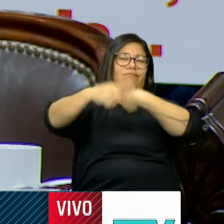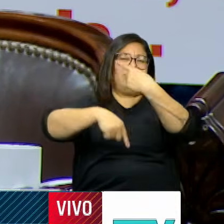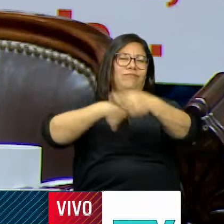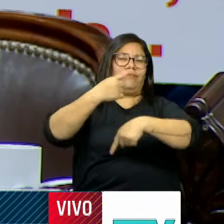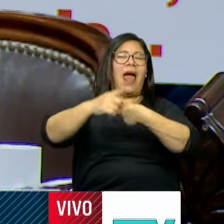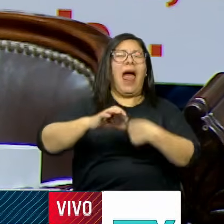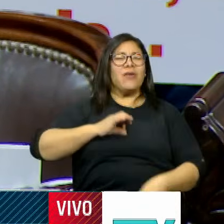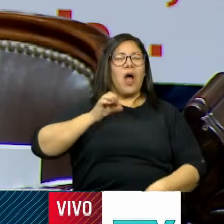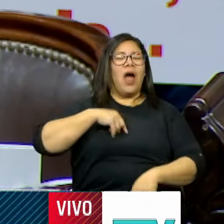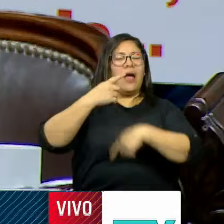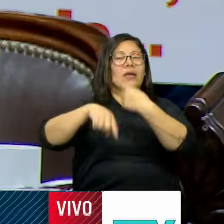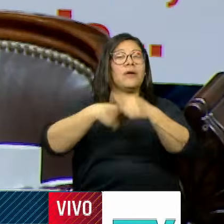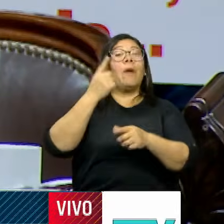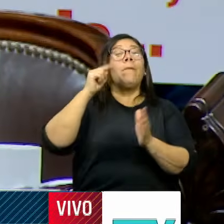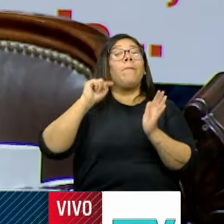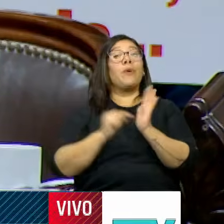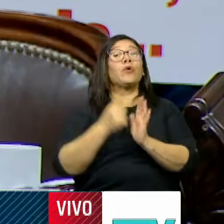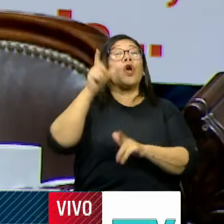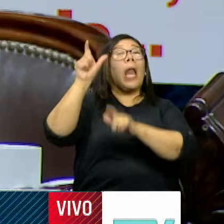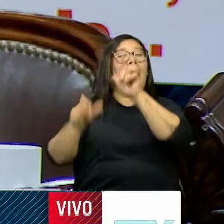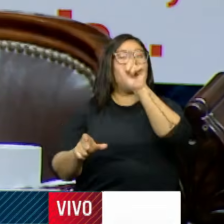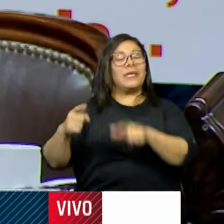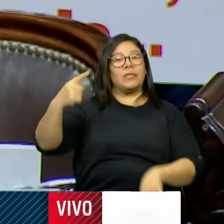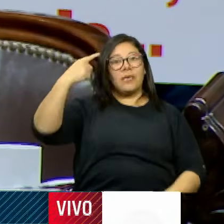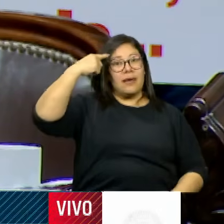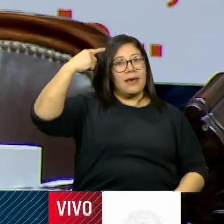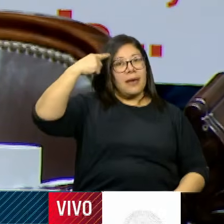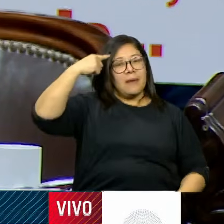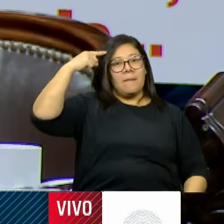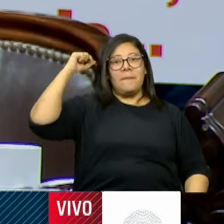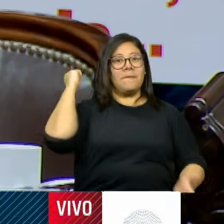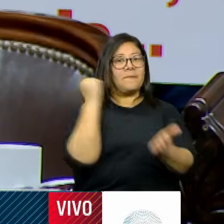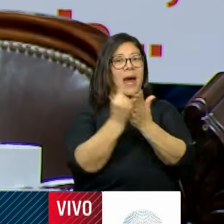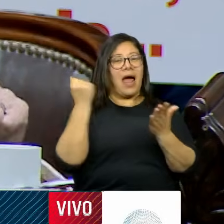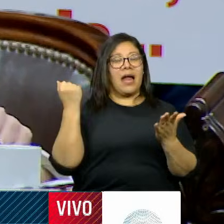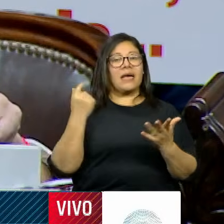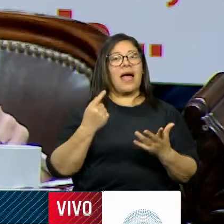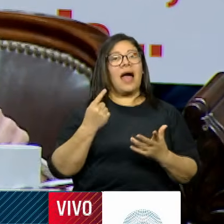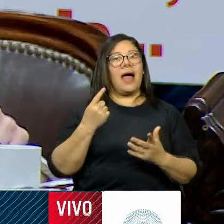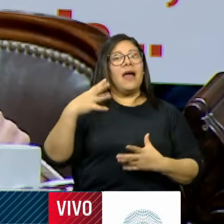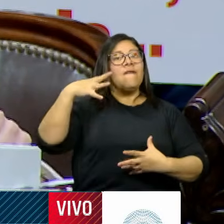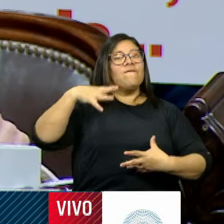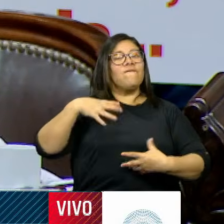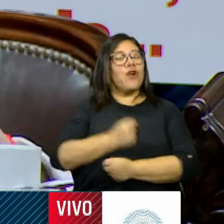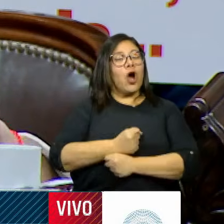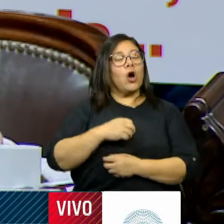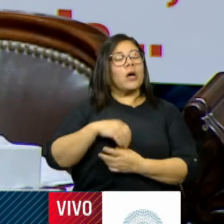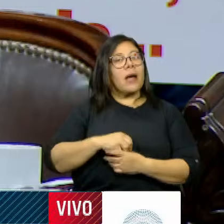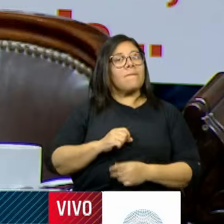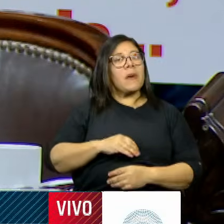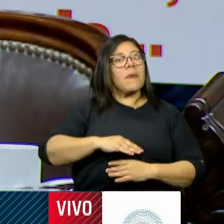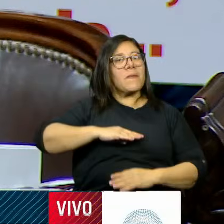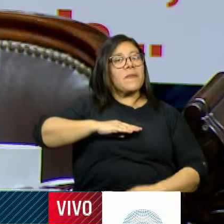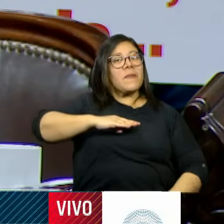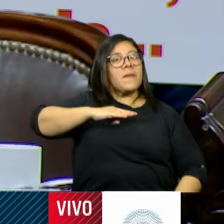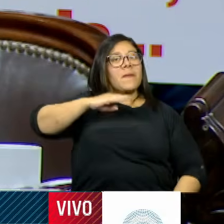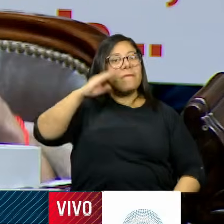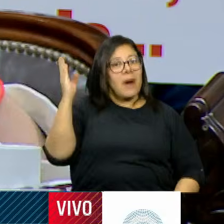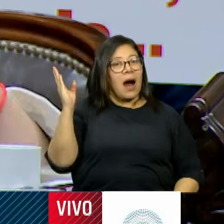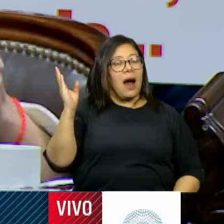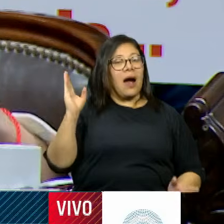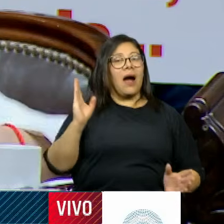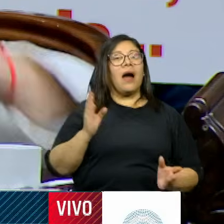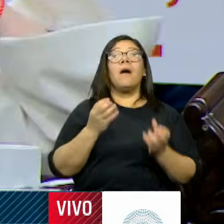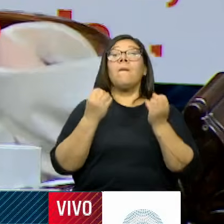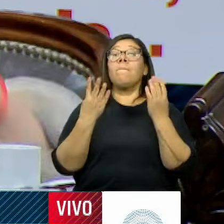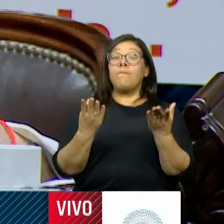en la gente que va acumulando bronca, porque cada vez se siente menos representado. Y esto aplica a cualquier lógica partidaria,